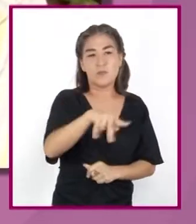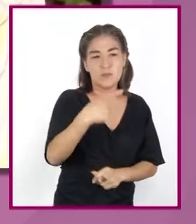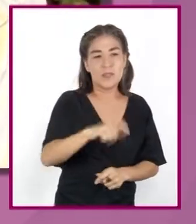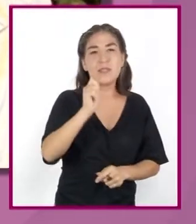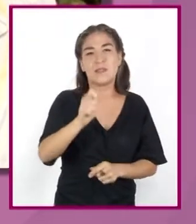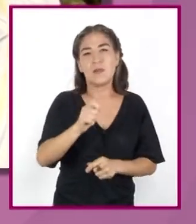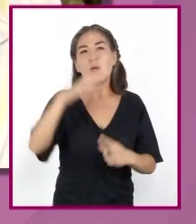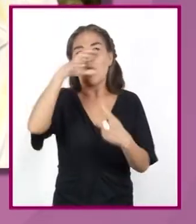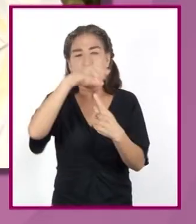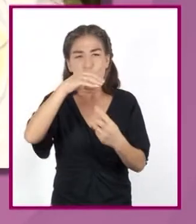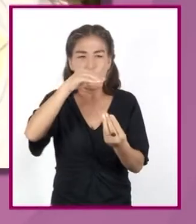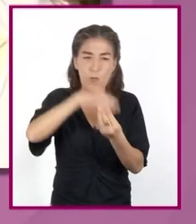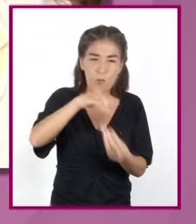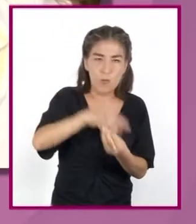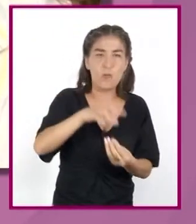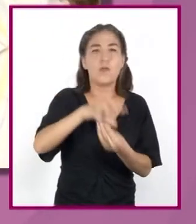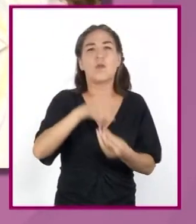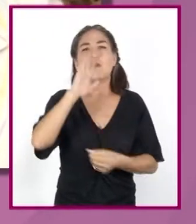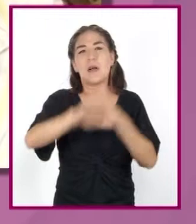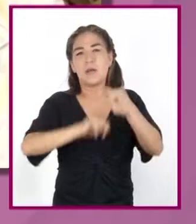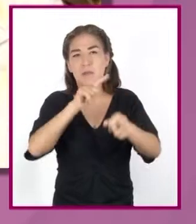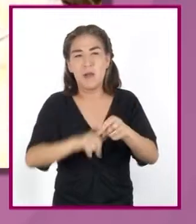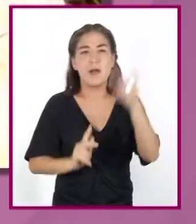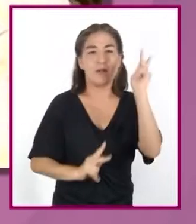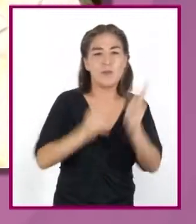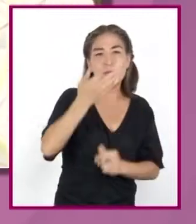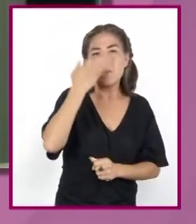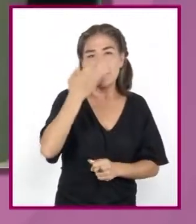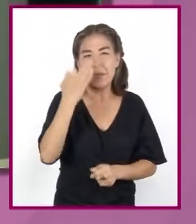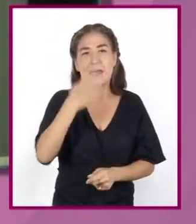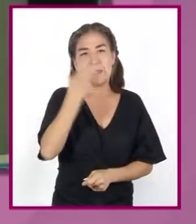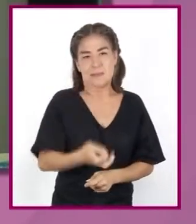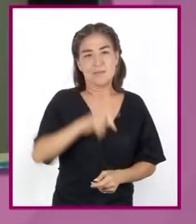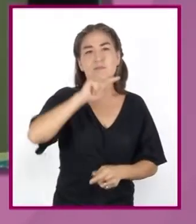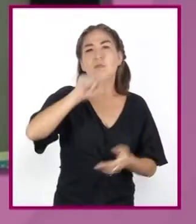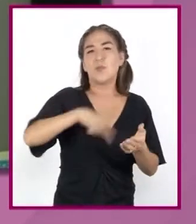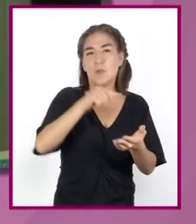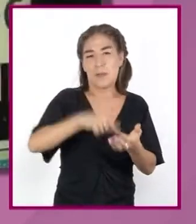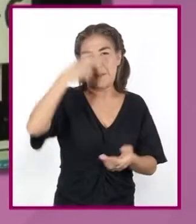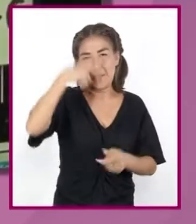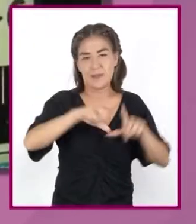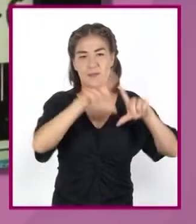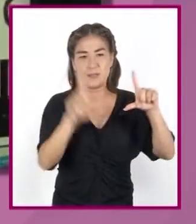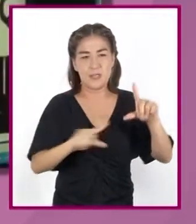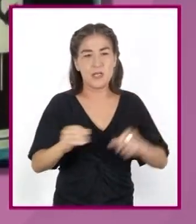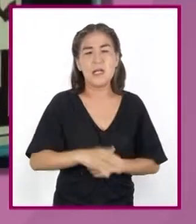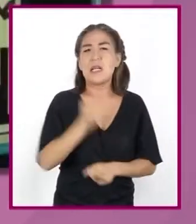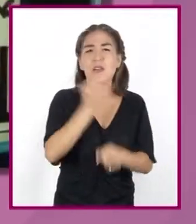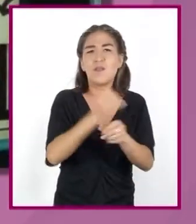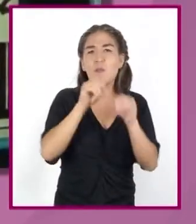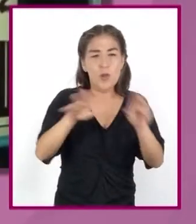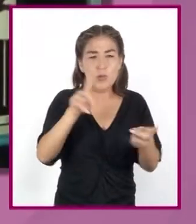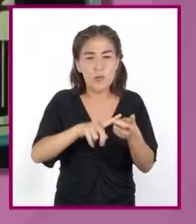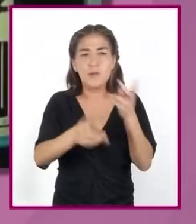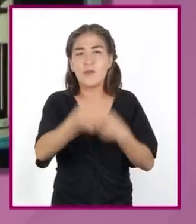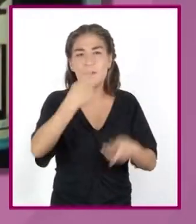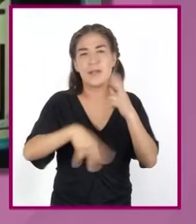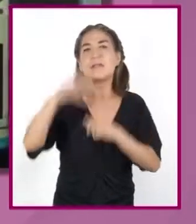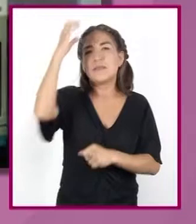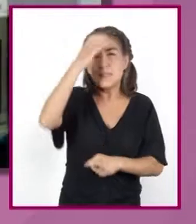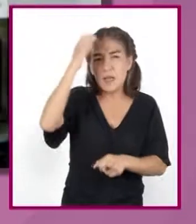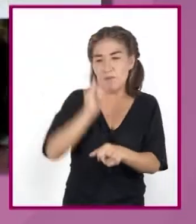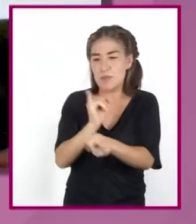fauna, hongos y microorganismos que habitan en México. La información proviene de colecciones científicas